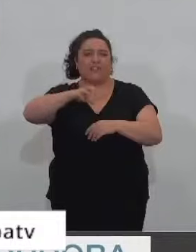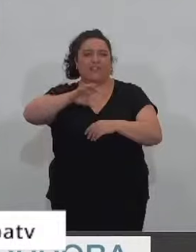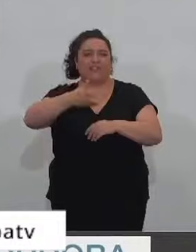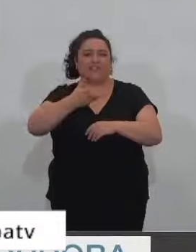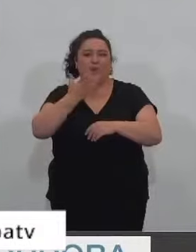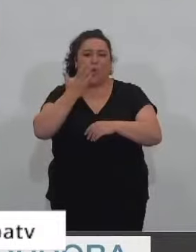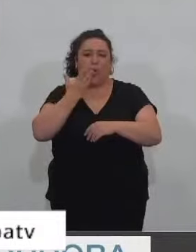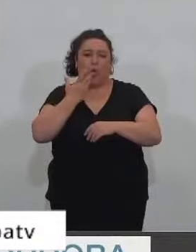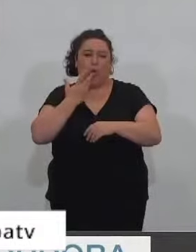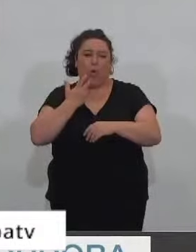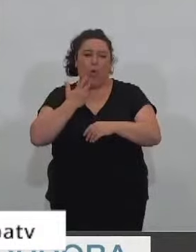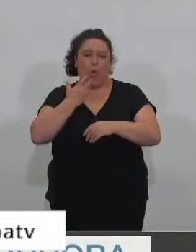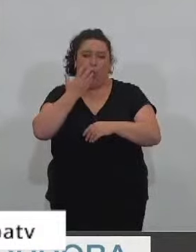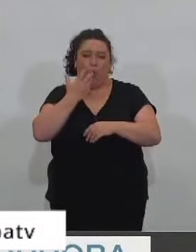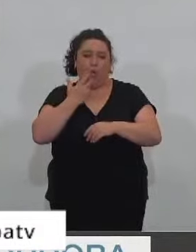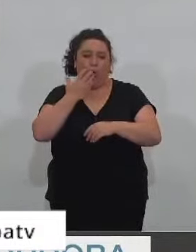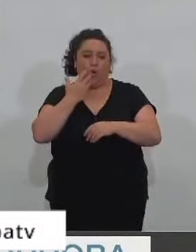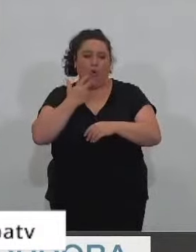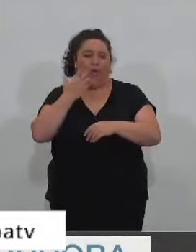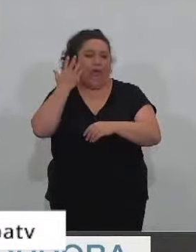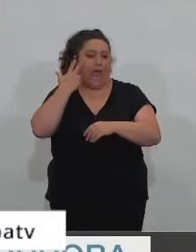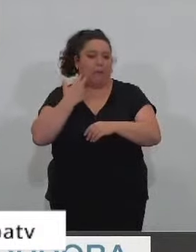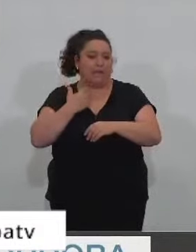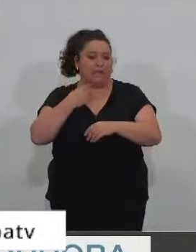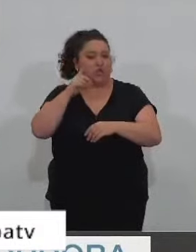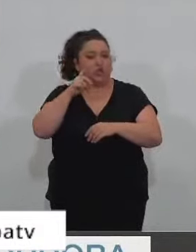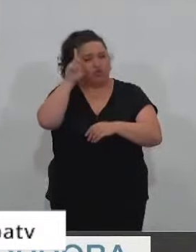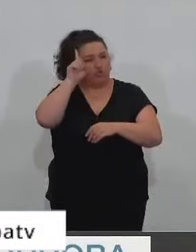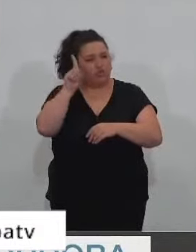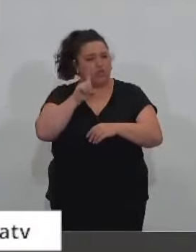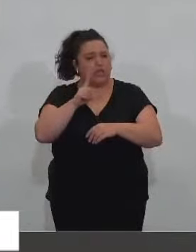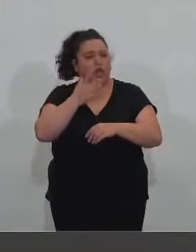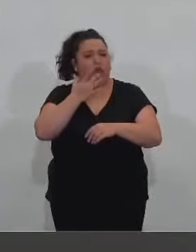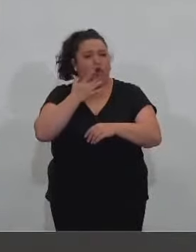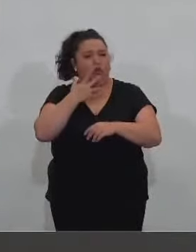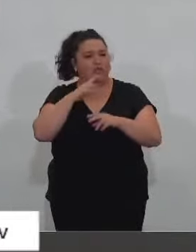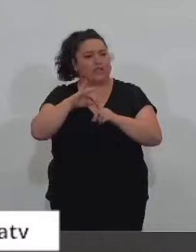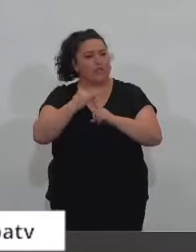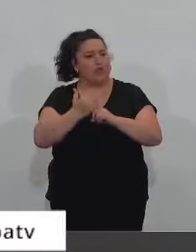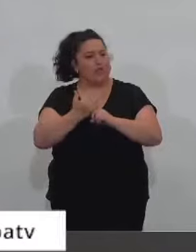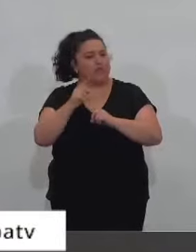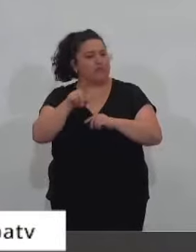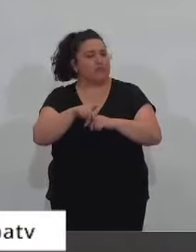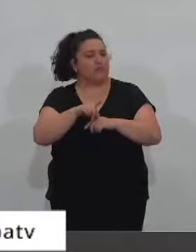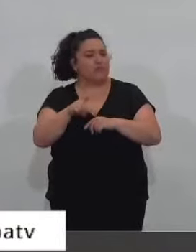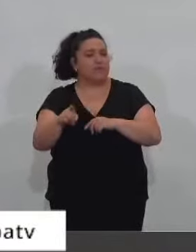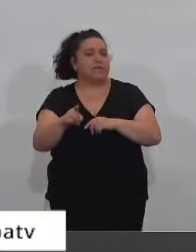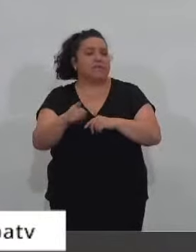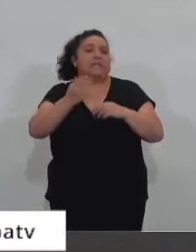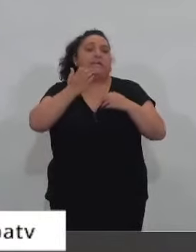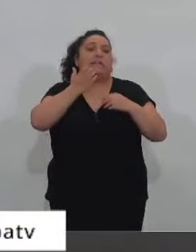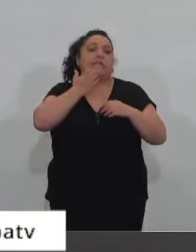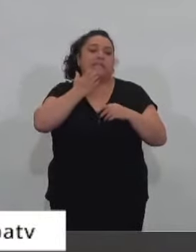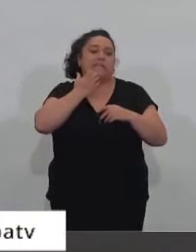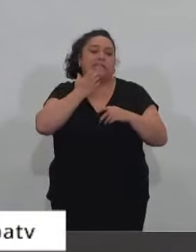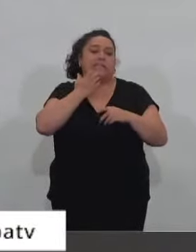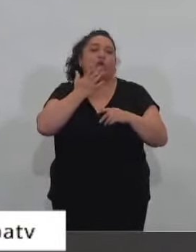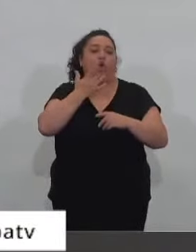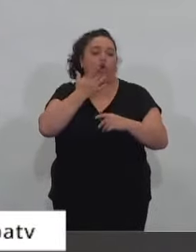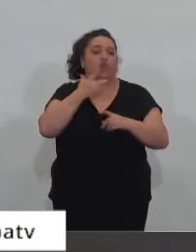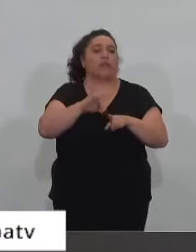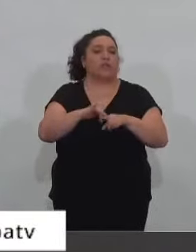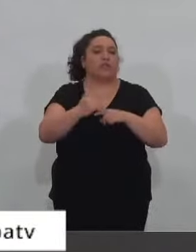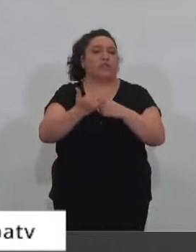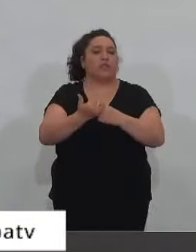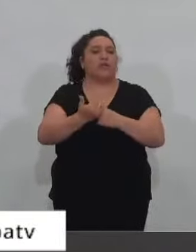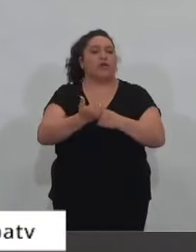conocedor del tema o no. Y si así, pues me gustaría saber a qué se debe, si había algún problema en la red